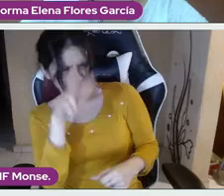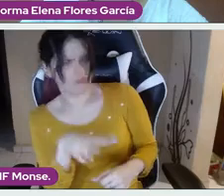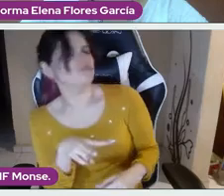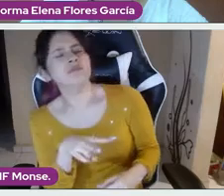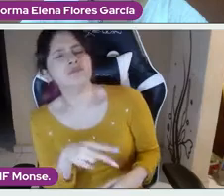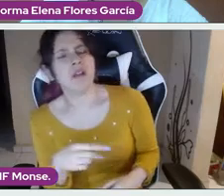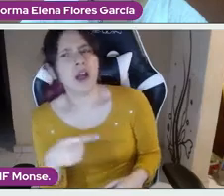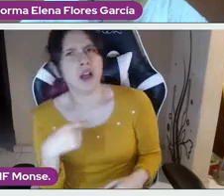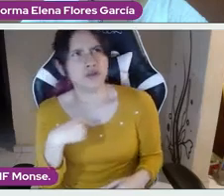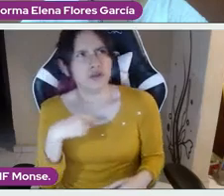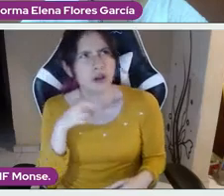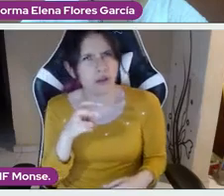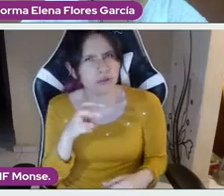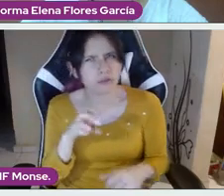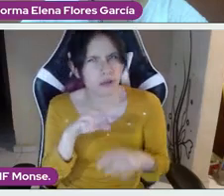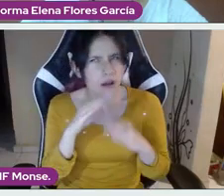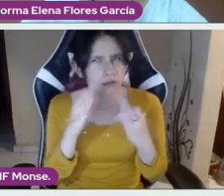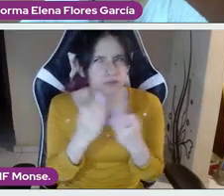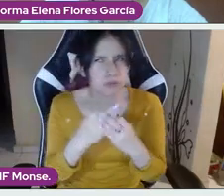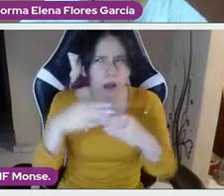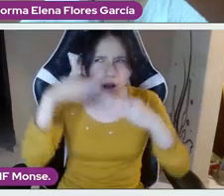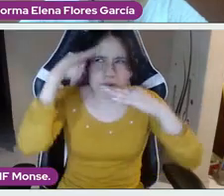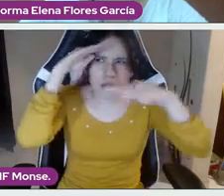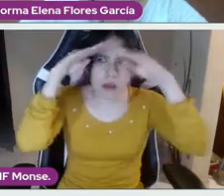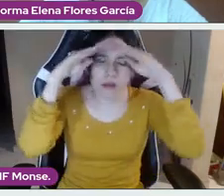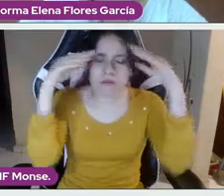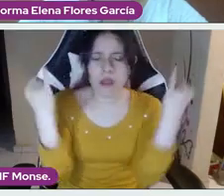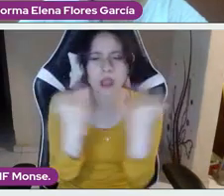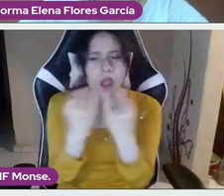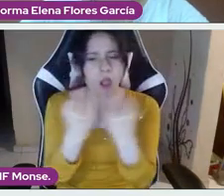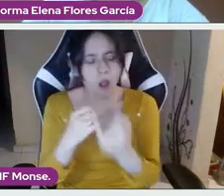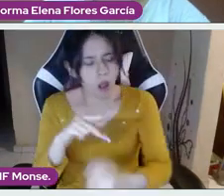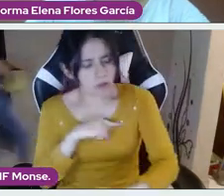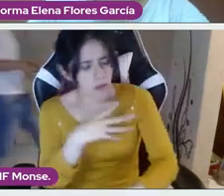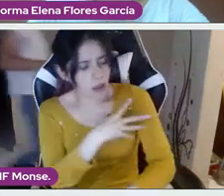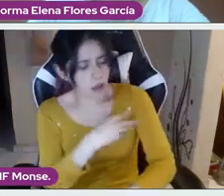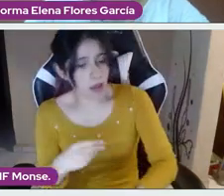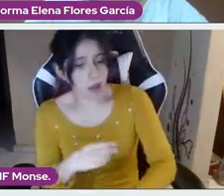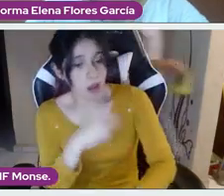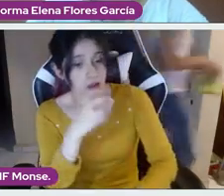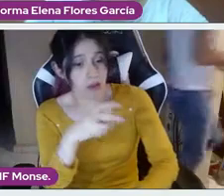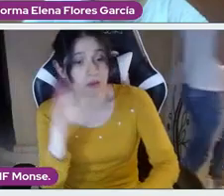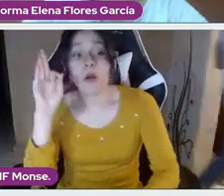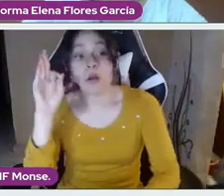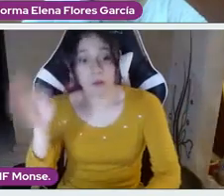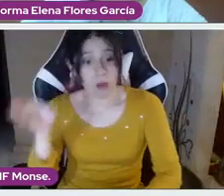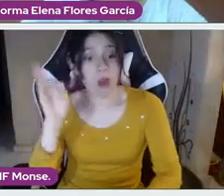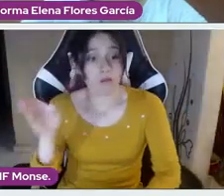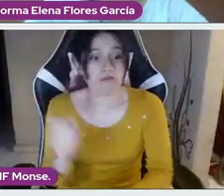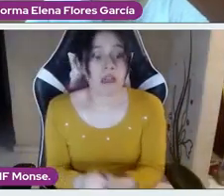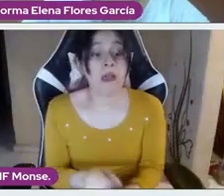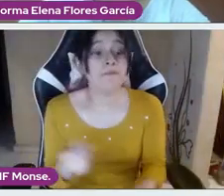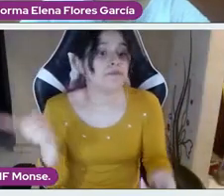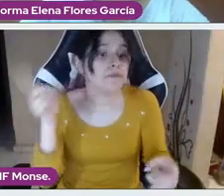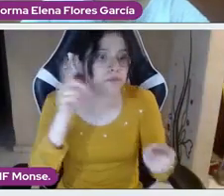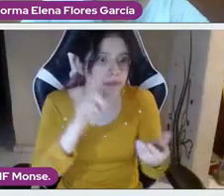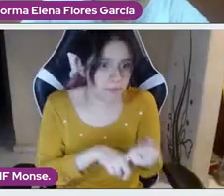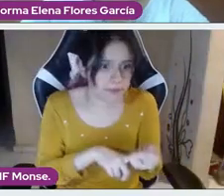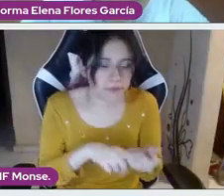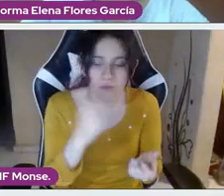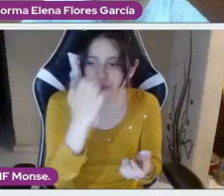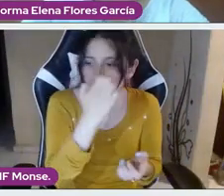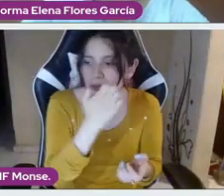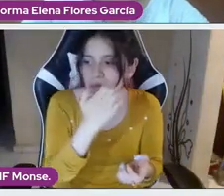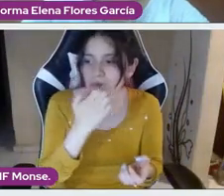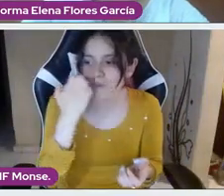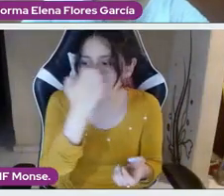asumirme yo, empiezo a asumir a mis hijos y los empiezo a etiquetar, y entonces a que ellos acepten esas etiquetas en la escuela de, ay, es que tus papás se separaron,